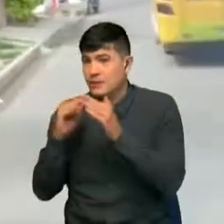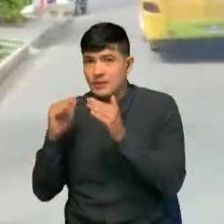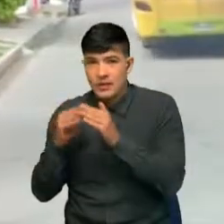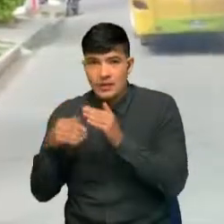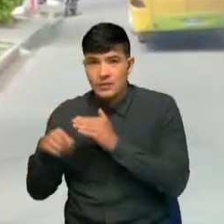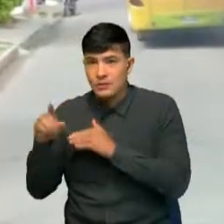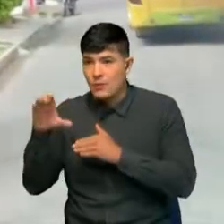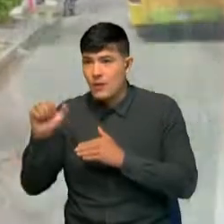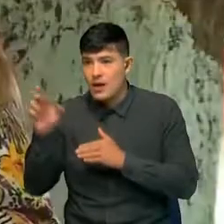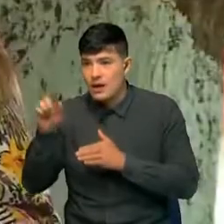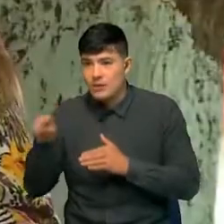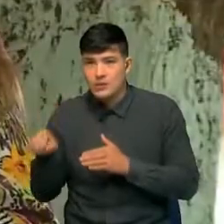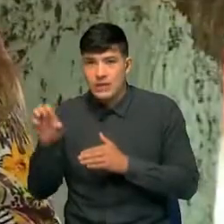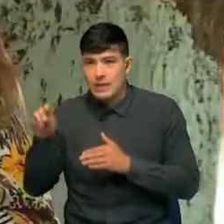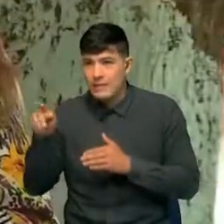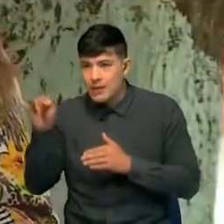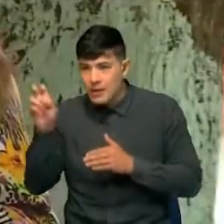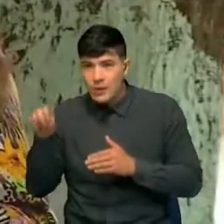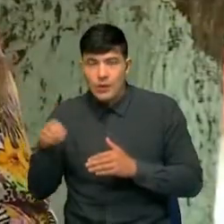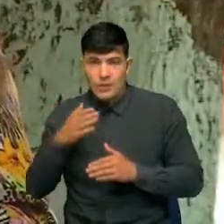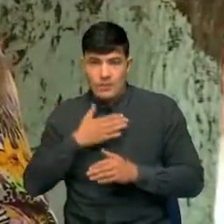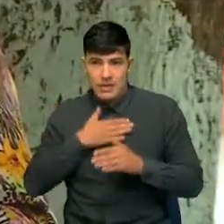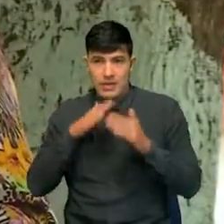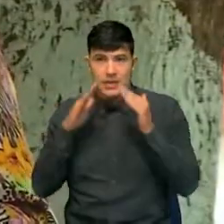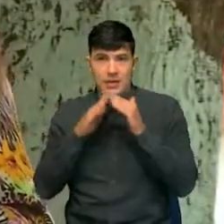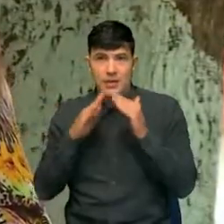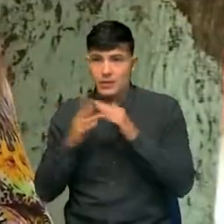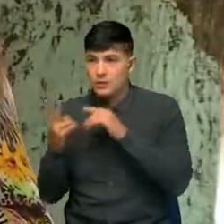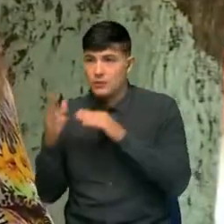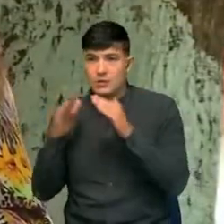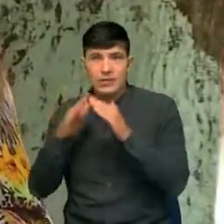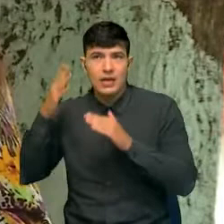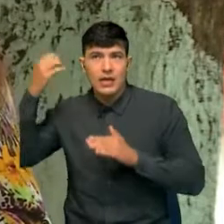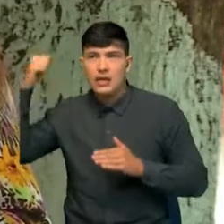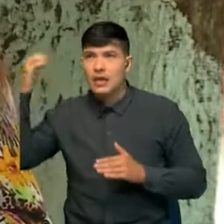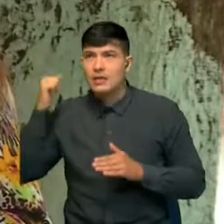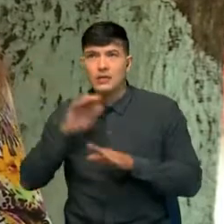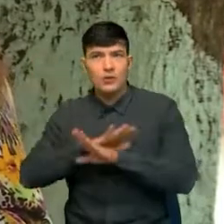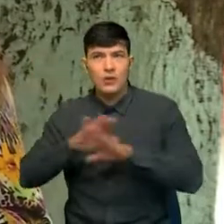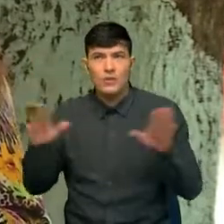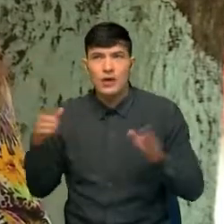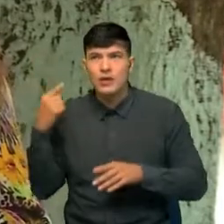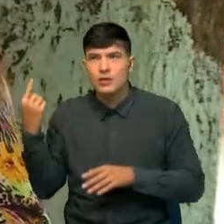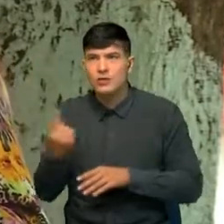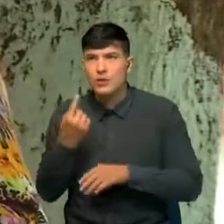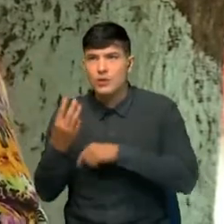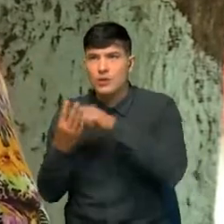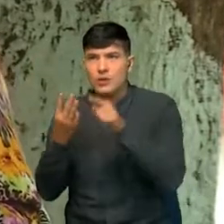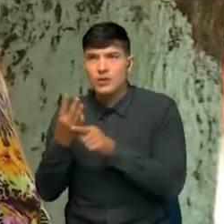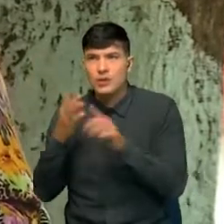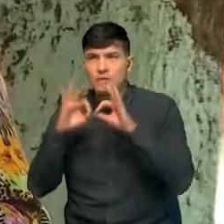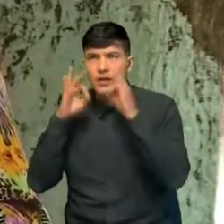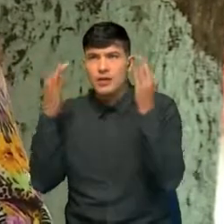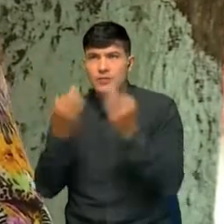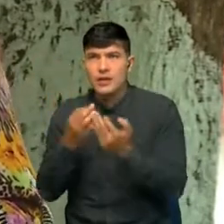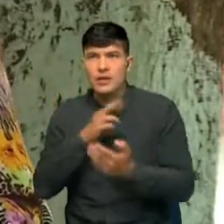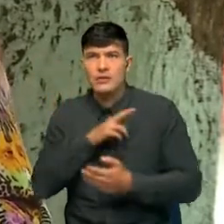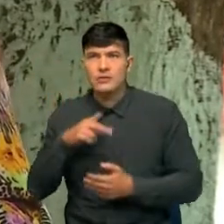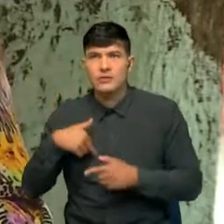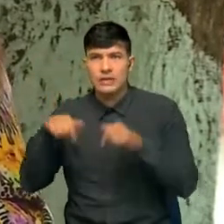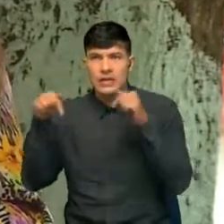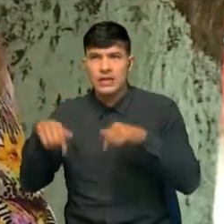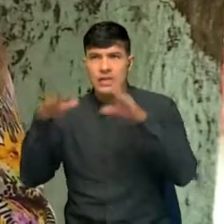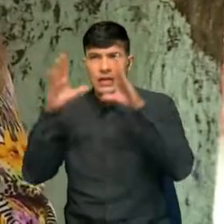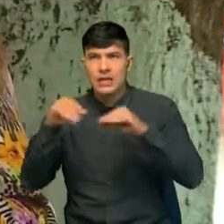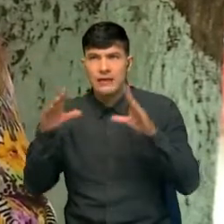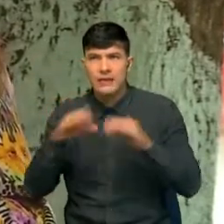Hernández, un embrión, y el mío. Y abajo estaba Adolfo Huiza, no había más personas, solamente las tres familias que pasamos una Navidad aquí los tres en